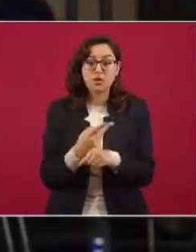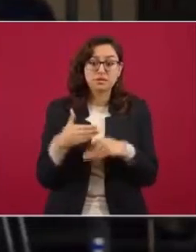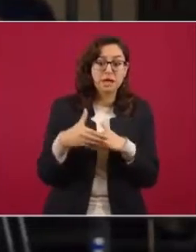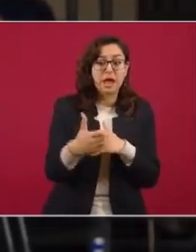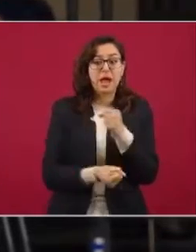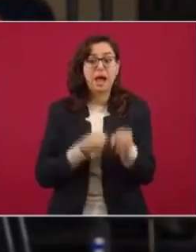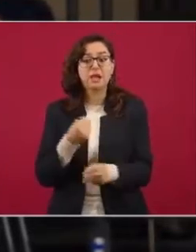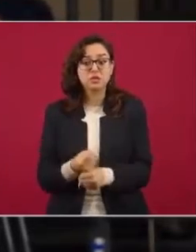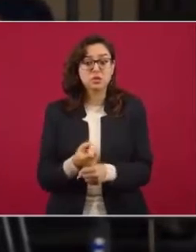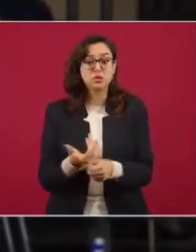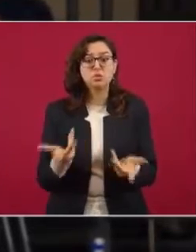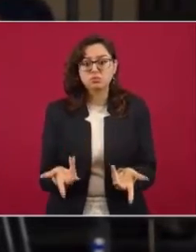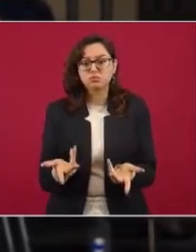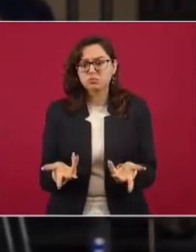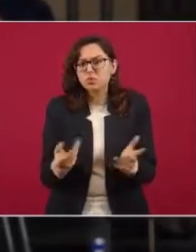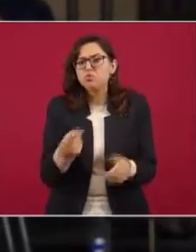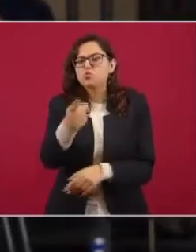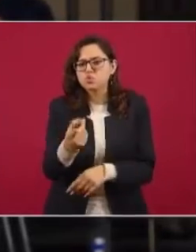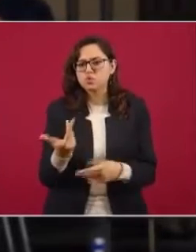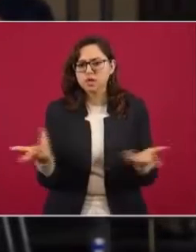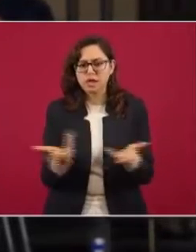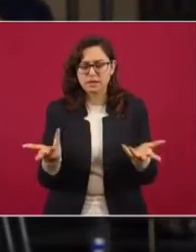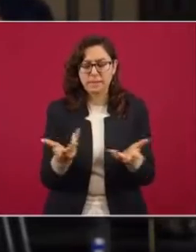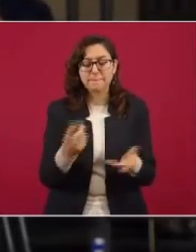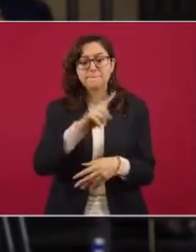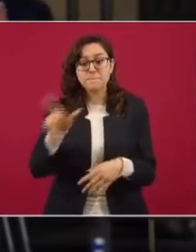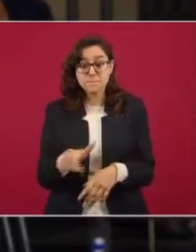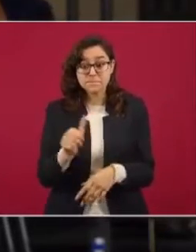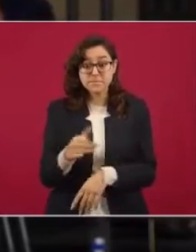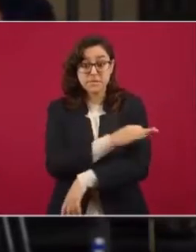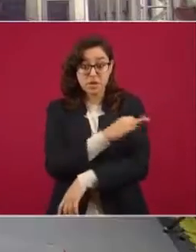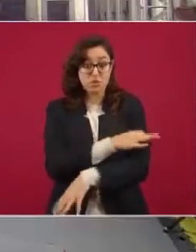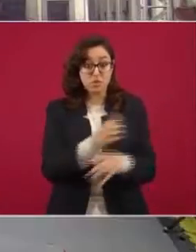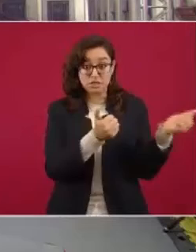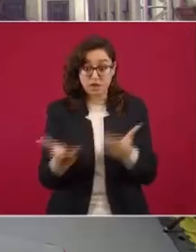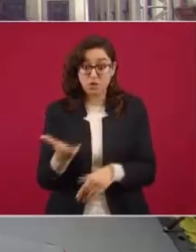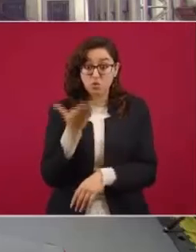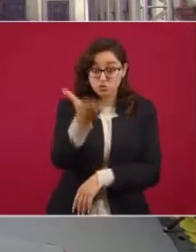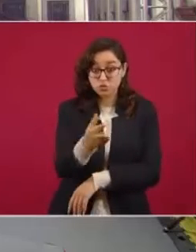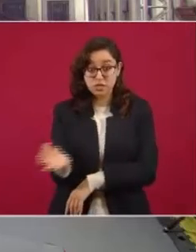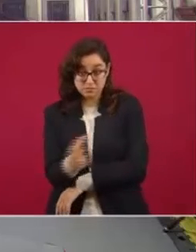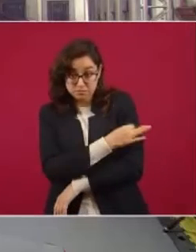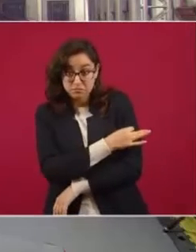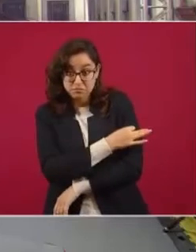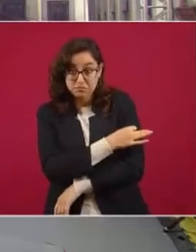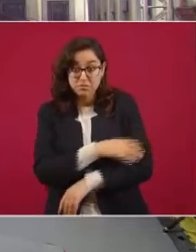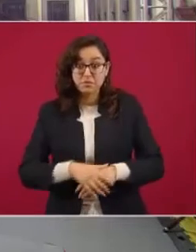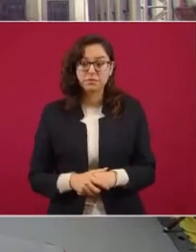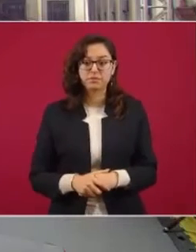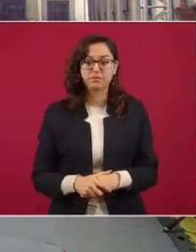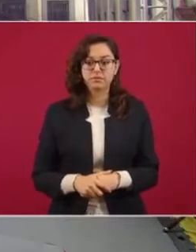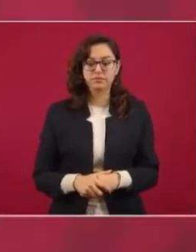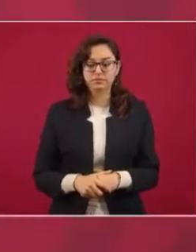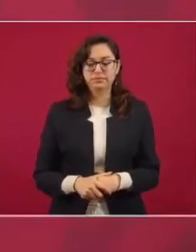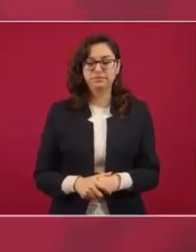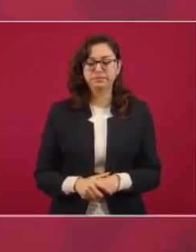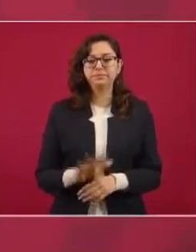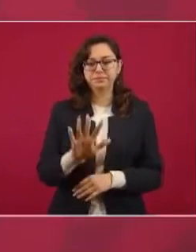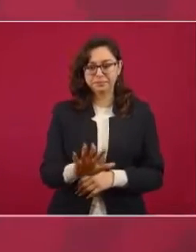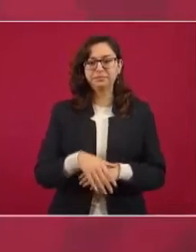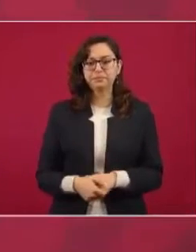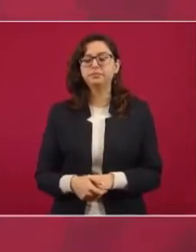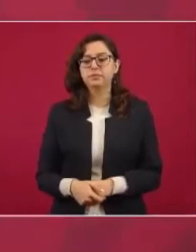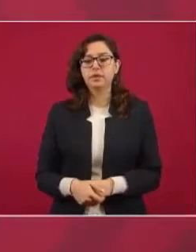Año Nuevo, ¿qué plan tiene? Y también, ya nada más para rematar, ¿se va a poner o le van a aplicar la vacuna en cuanto llegue a México? Miren, yo me cuido,